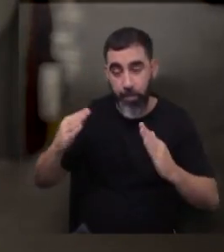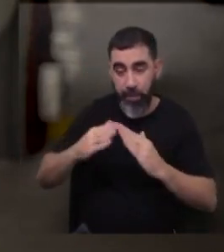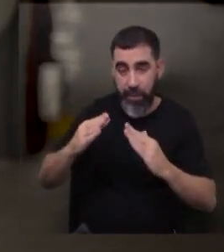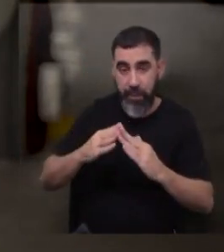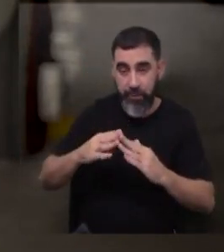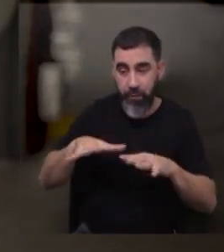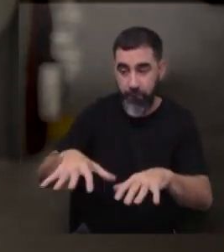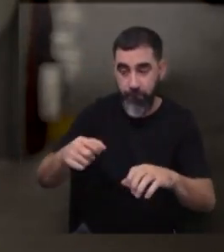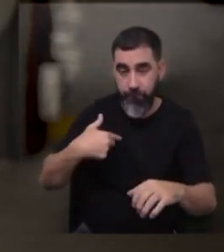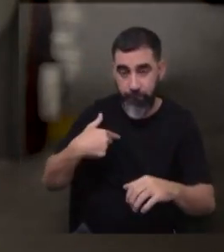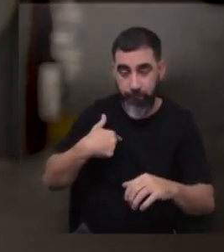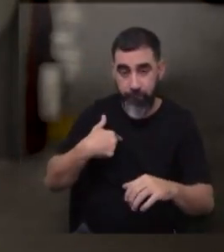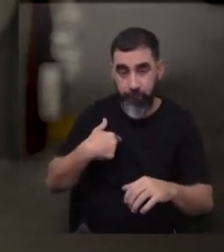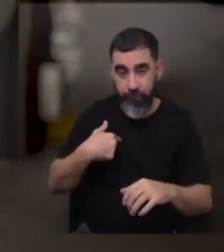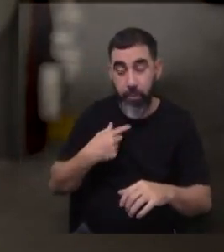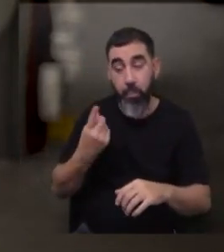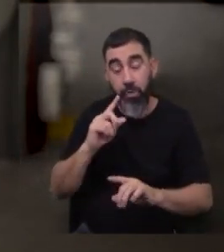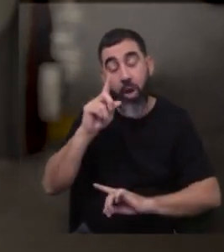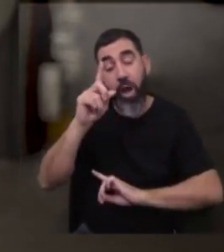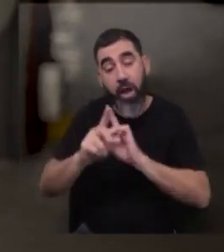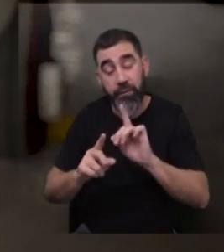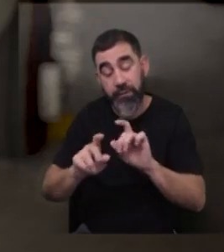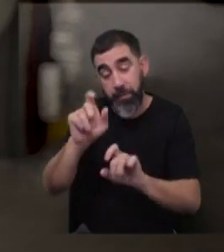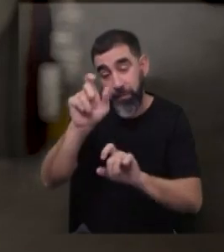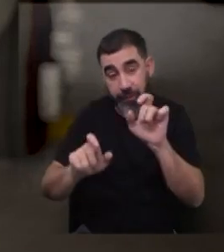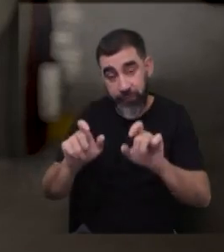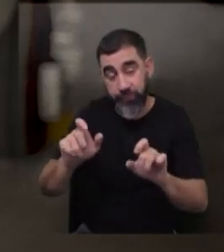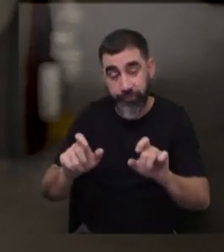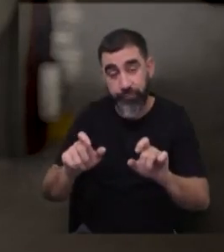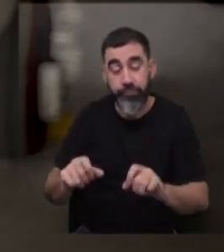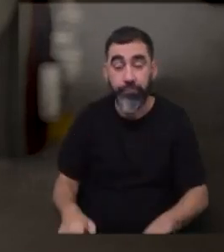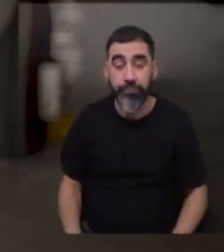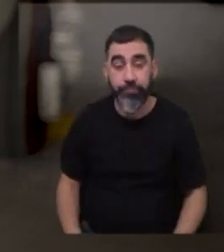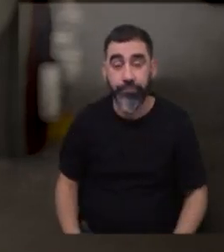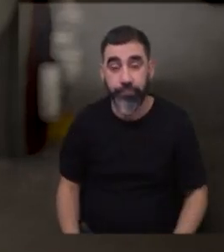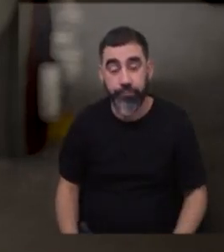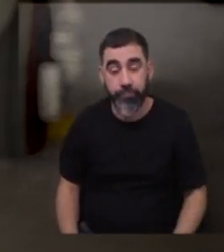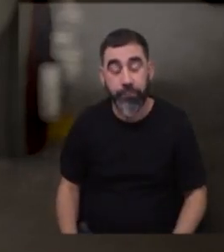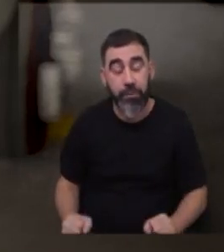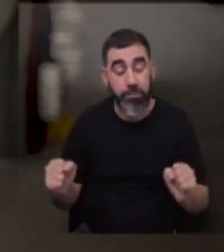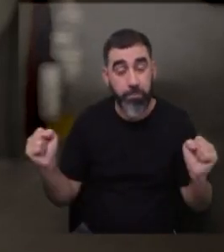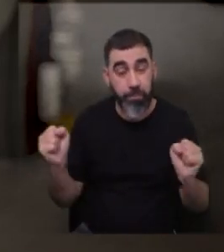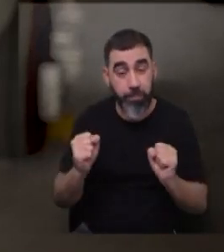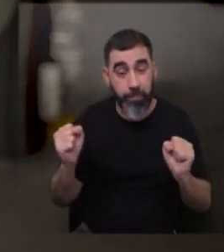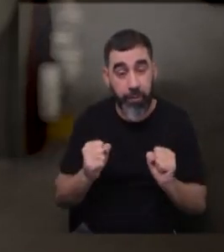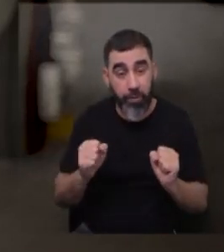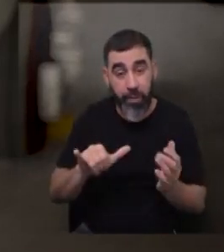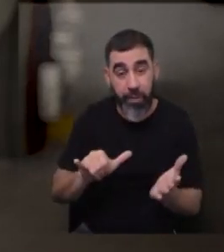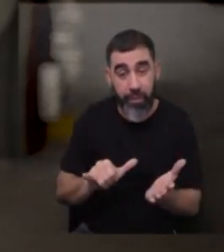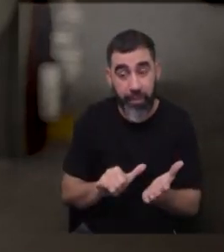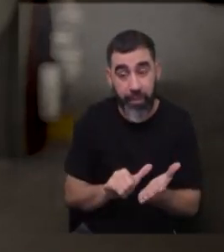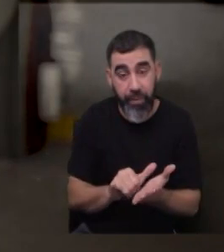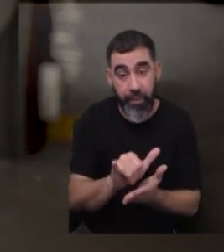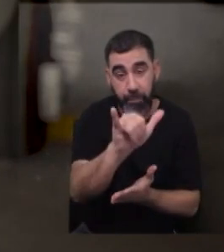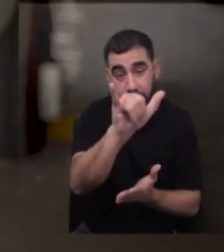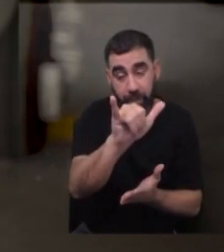donde estabas. Por eso muchas veces hay pasajeros que tienen más miedo cuando despegan y cuando se